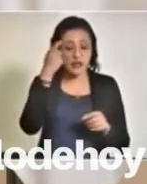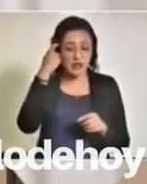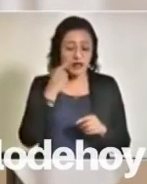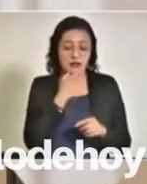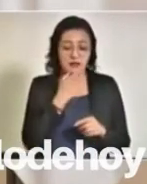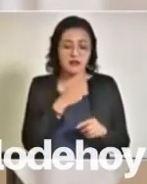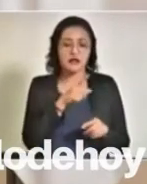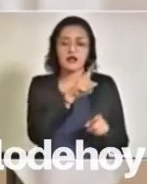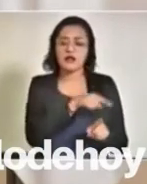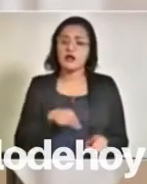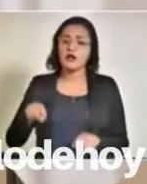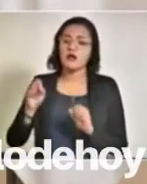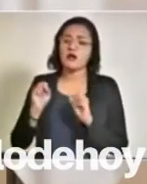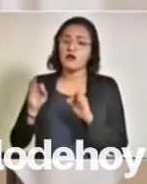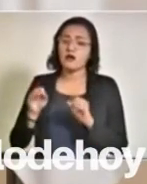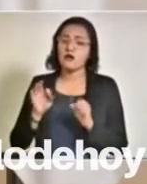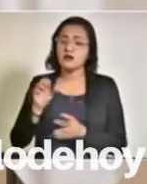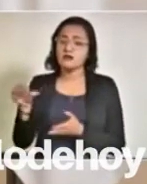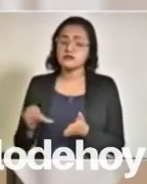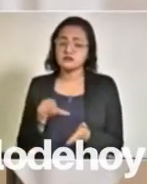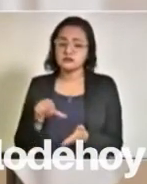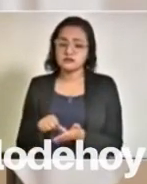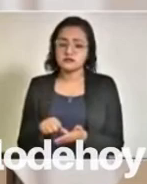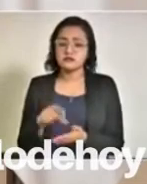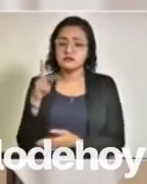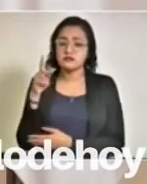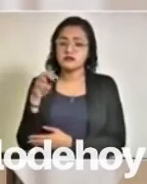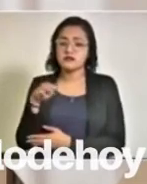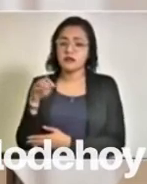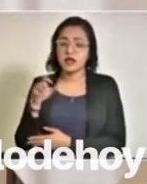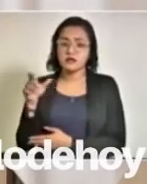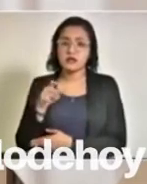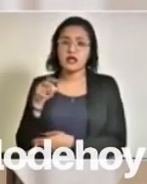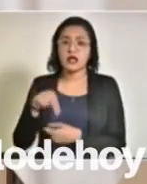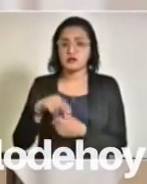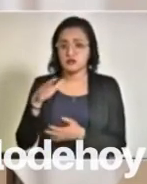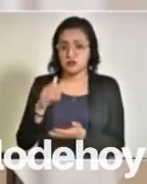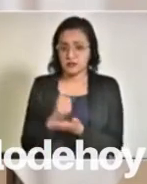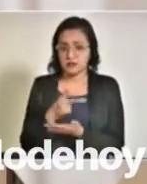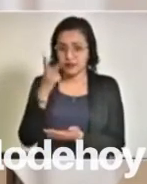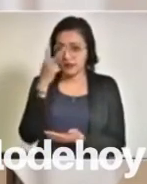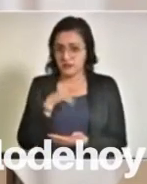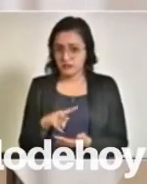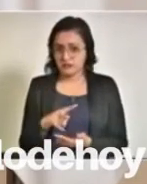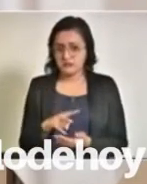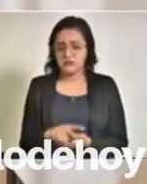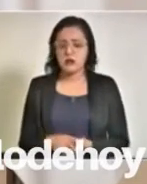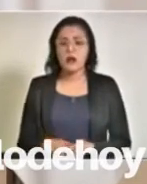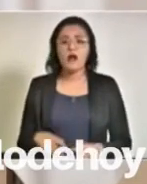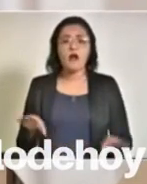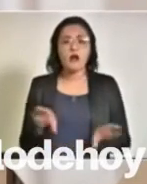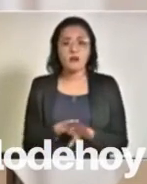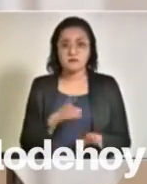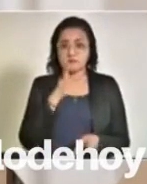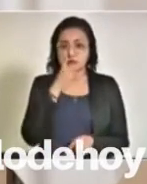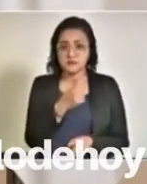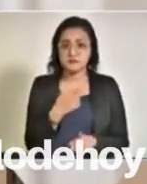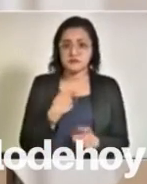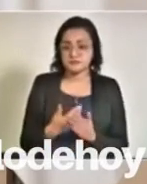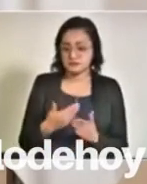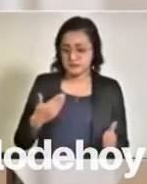a las oficinas centrales de pemex en la ciudad de mexico y como lo dije desde el principio